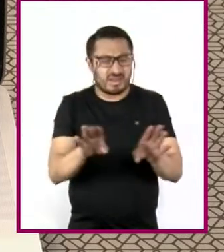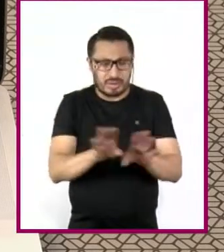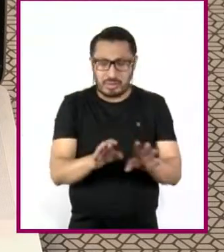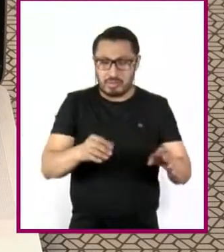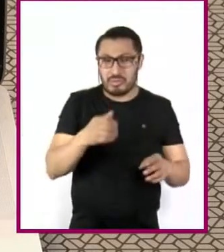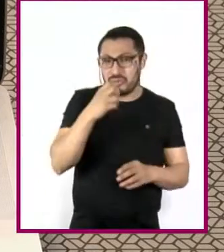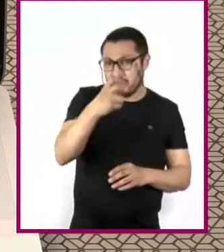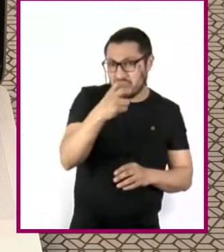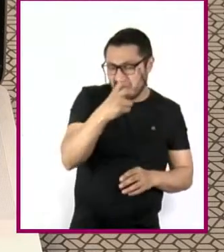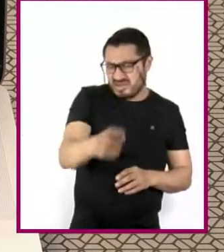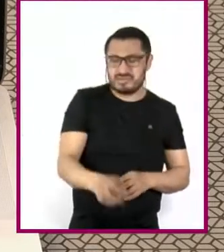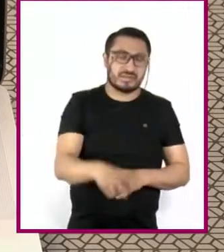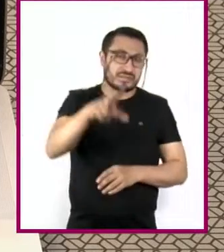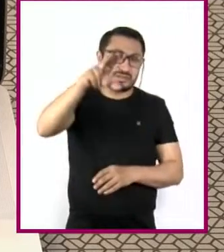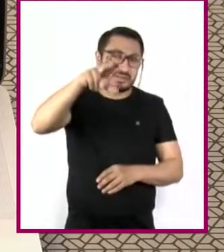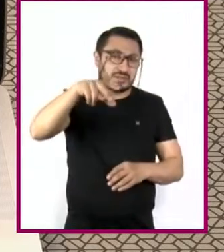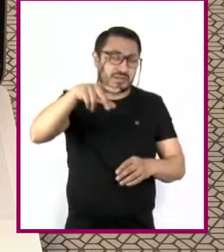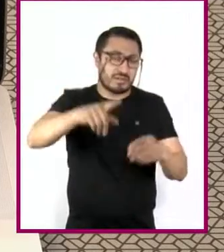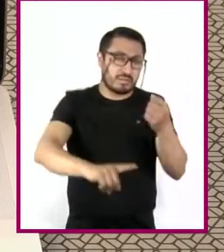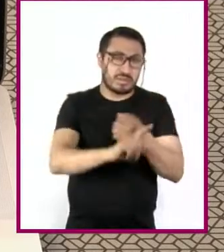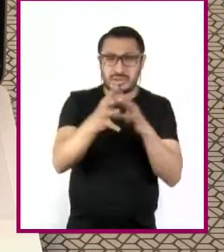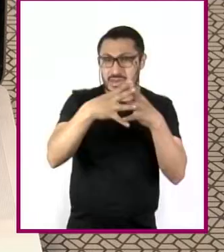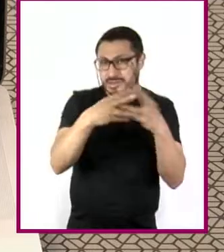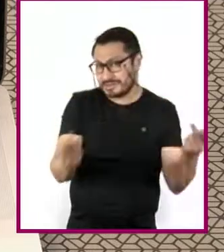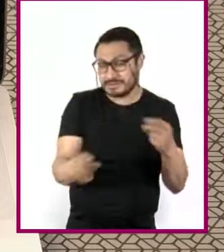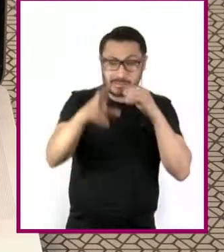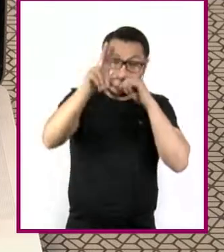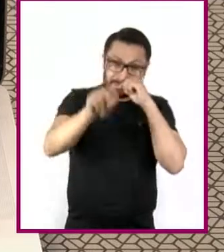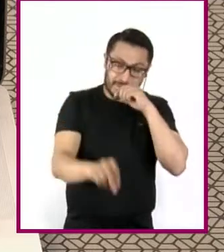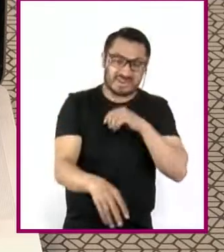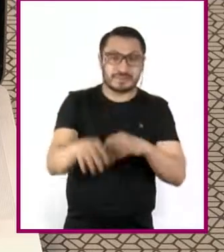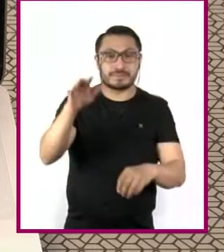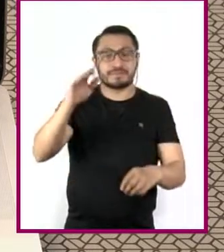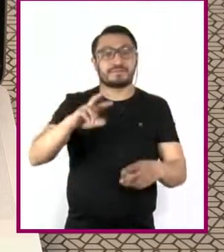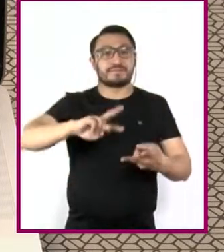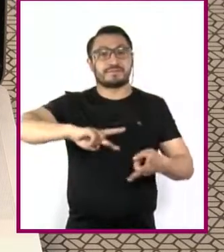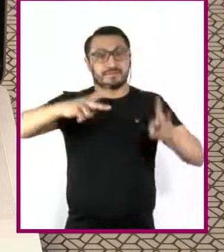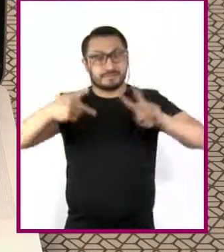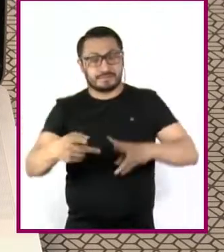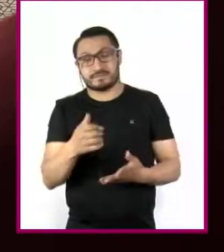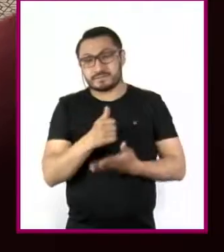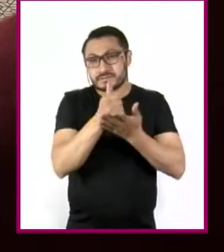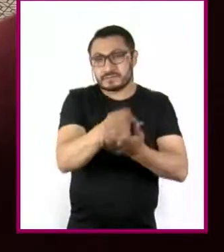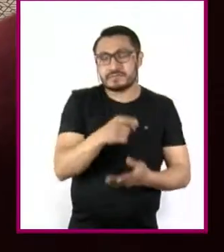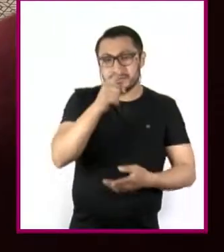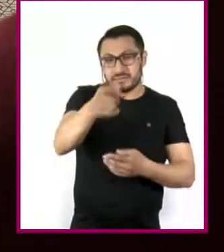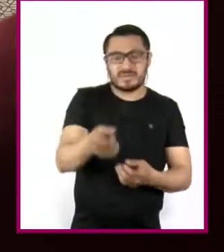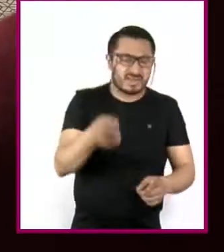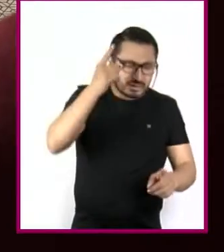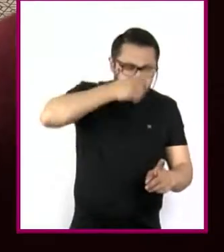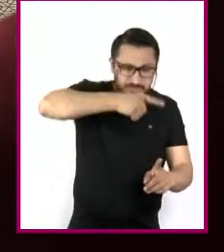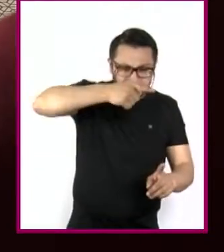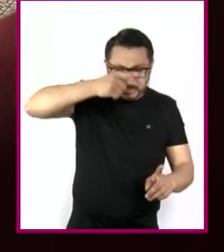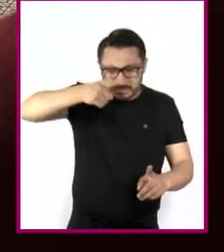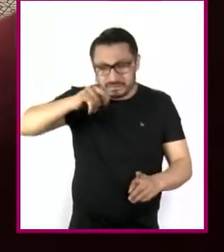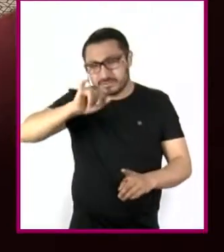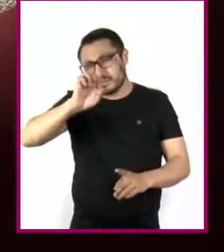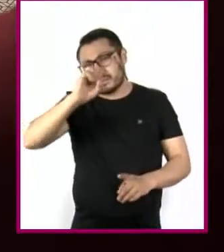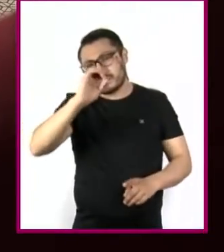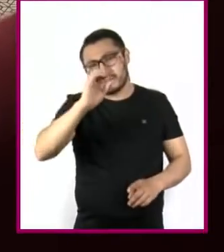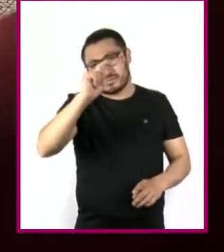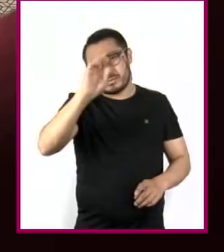aceleradores resuelva problemas, no, más bien nos va a ayudar a medir estos isótopos que sí son